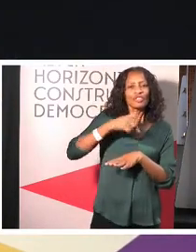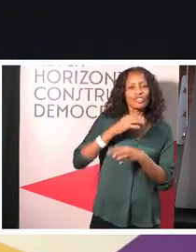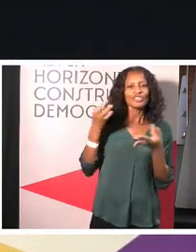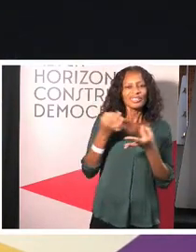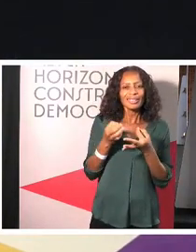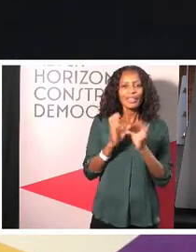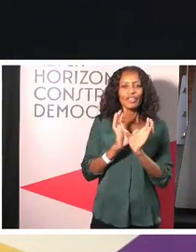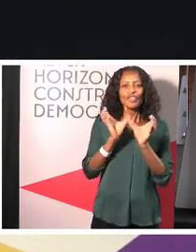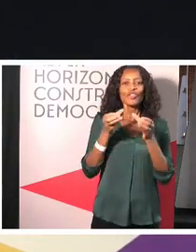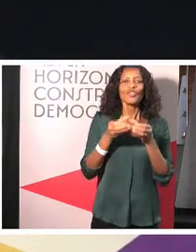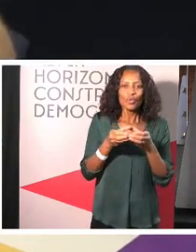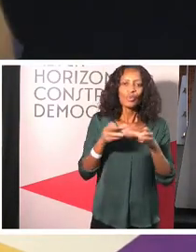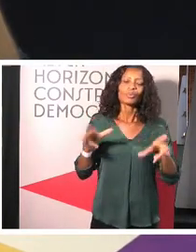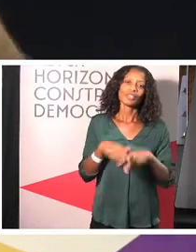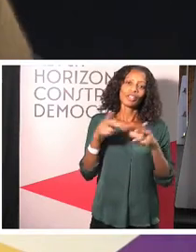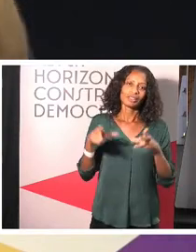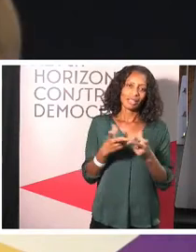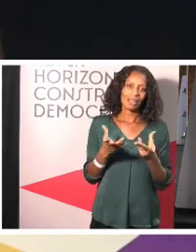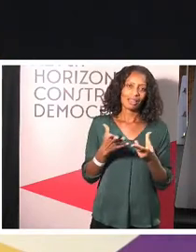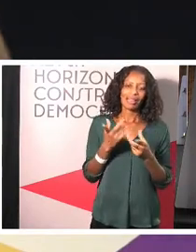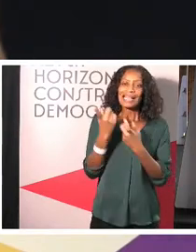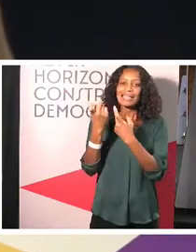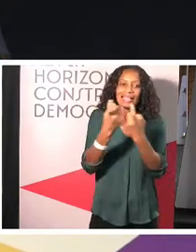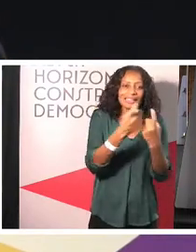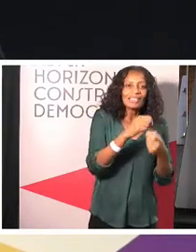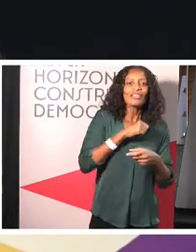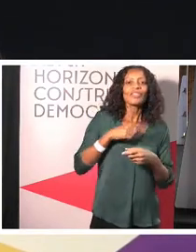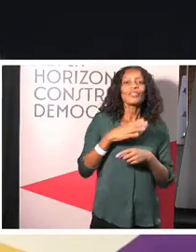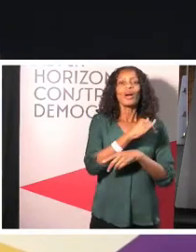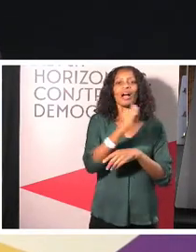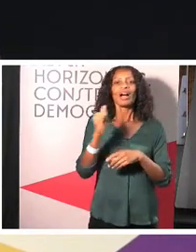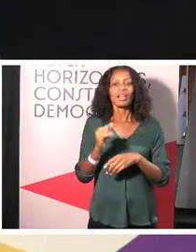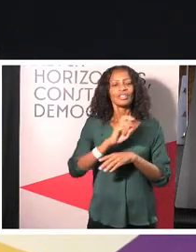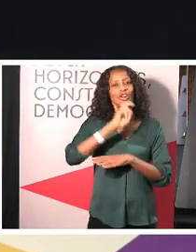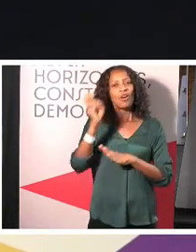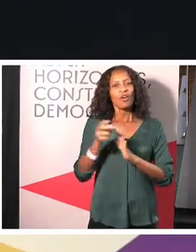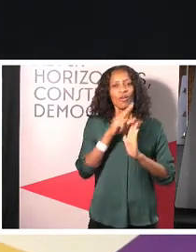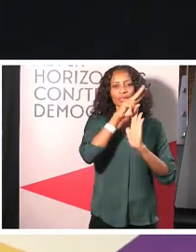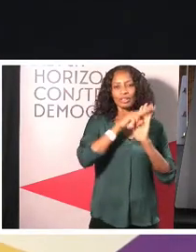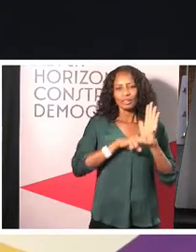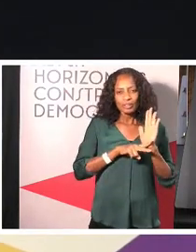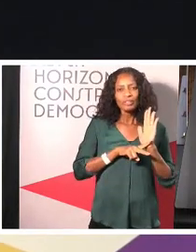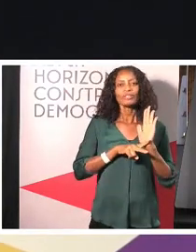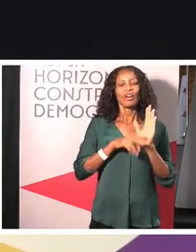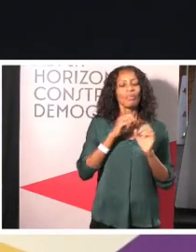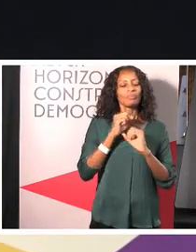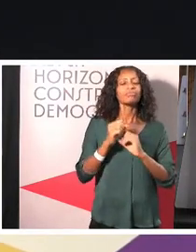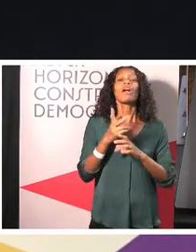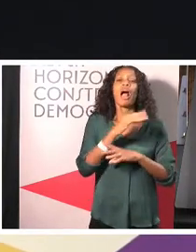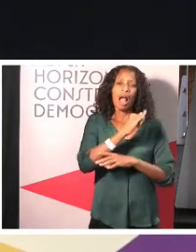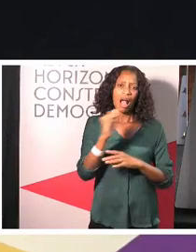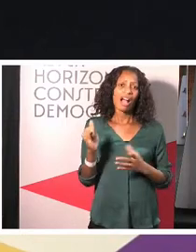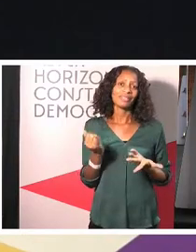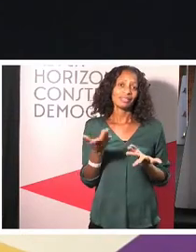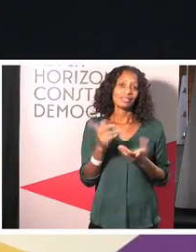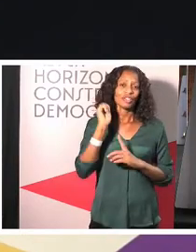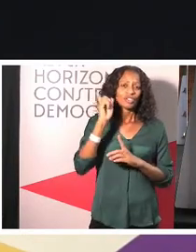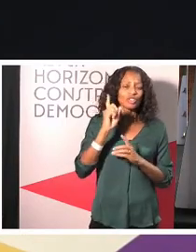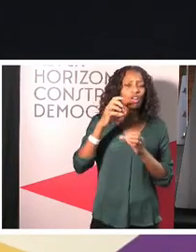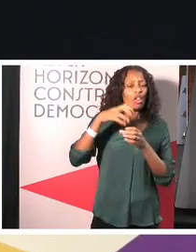capacidades y que nos podemos regir por otras normas e instituciones sociales que no tienen por qué estar en el reino de la economía, ¿no?